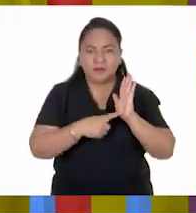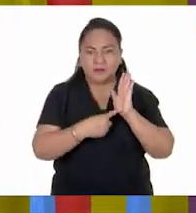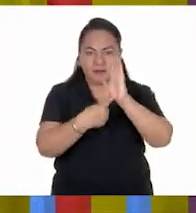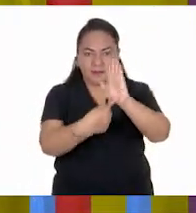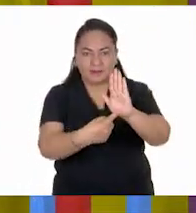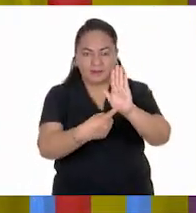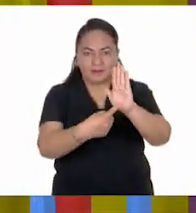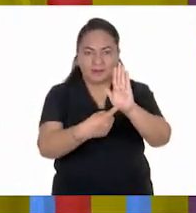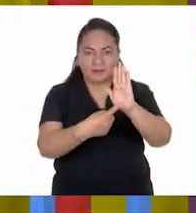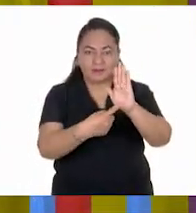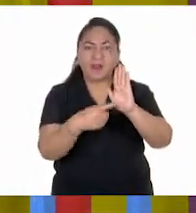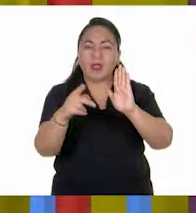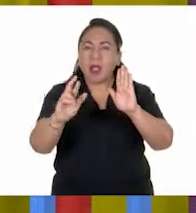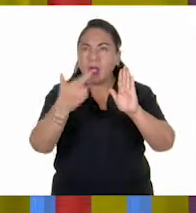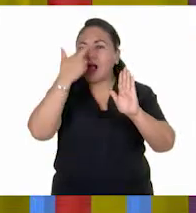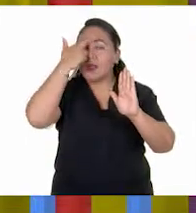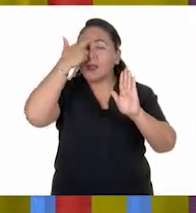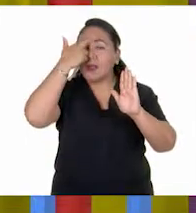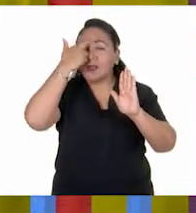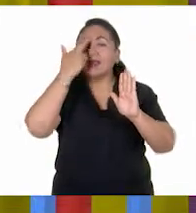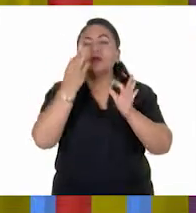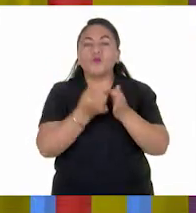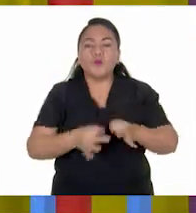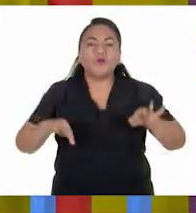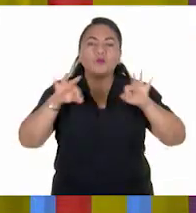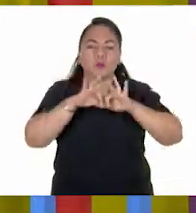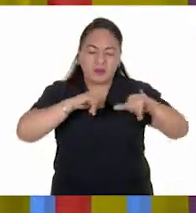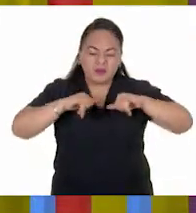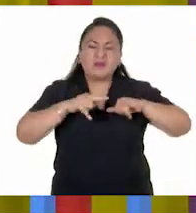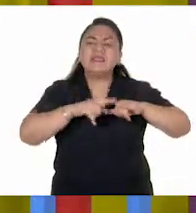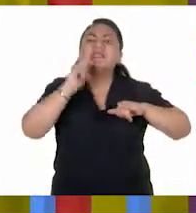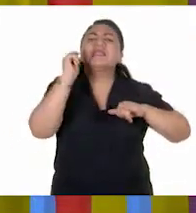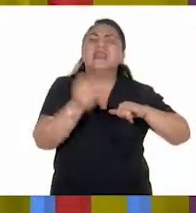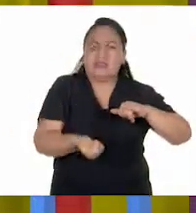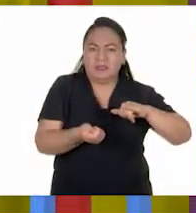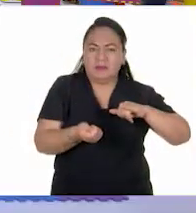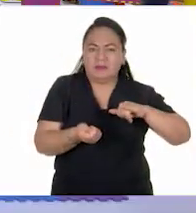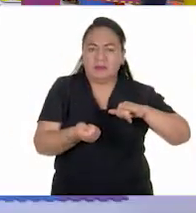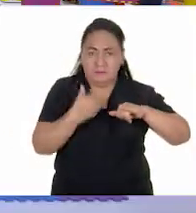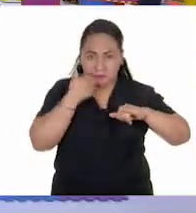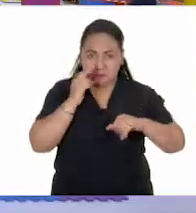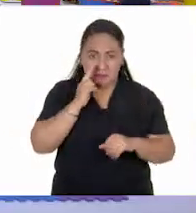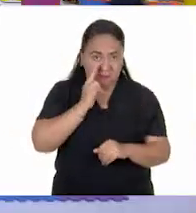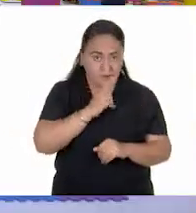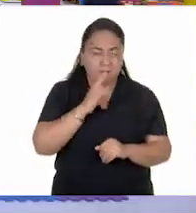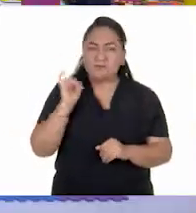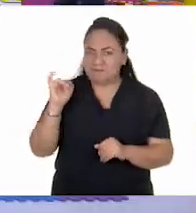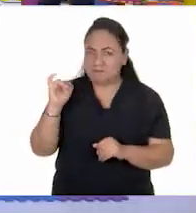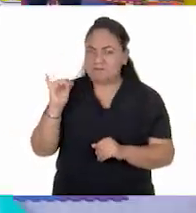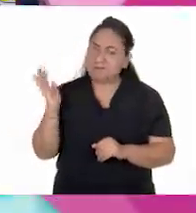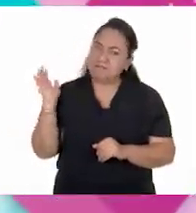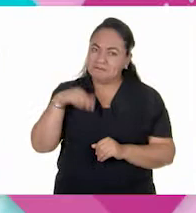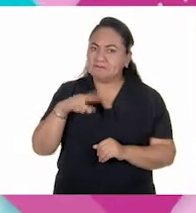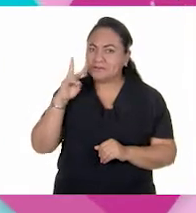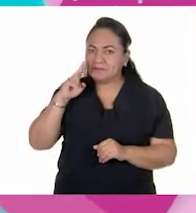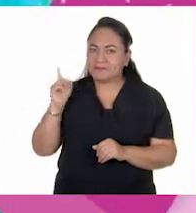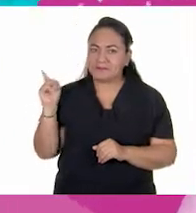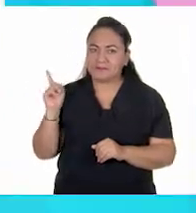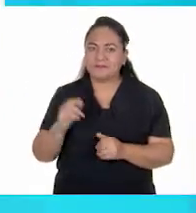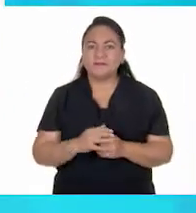para recordar un poco la importancia del croquis y qué es un croquis? ¿Quieres verlo, Pili? Me parece muy bien. Vamos a verlo. Vamos a ver este